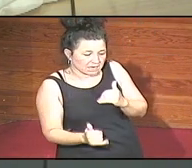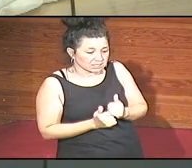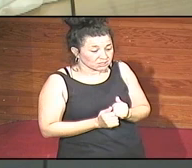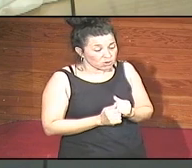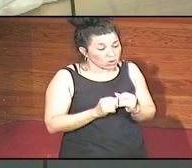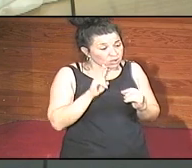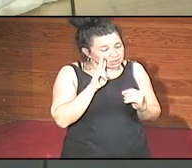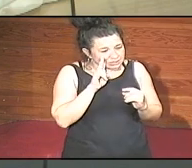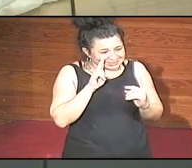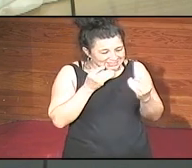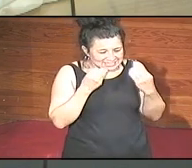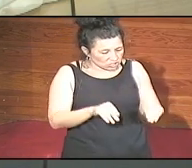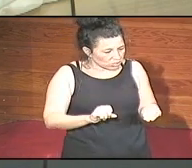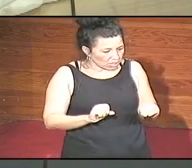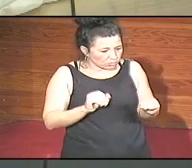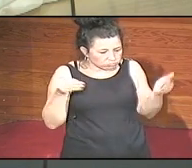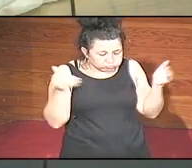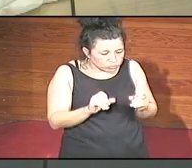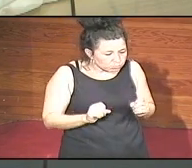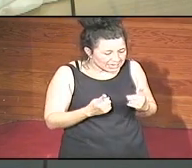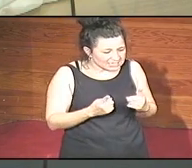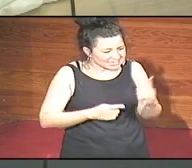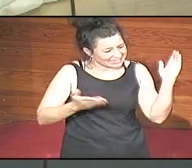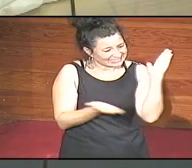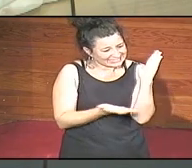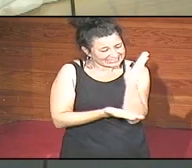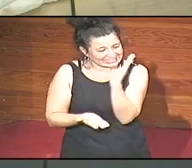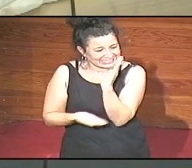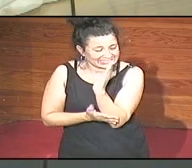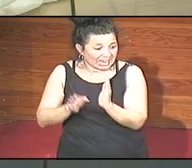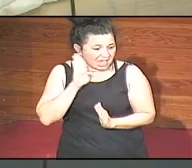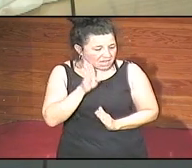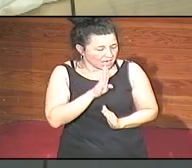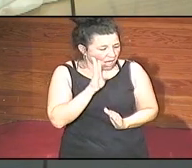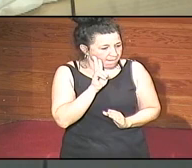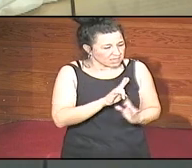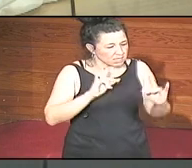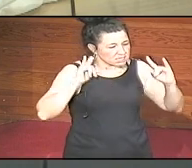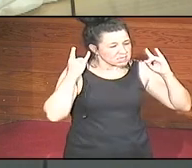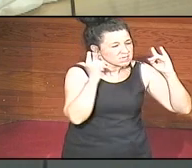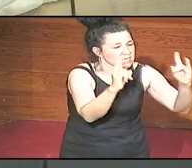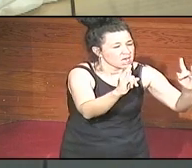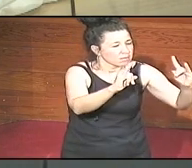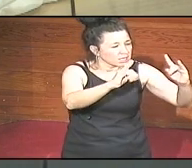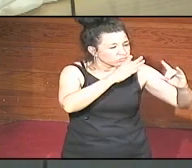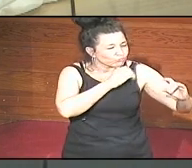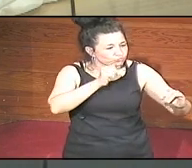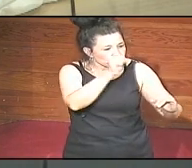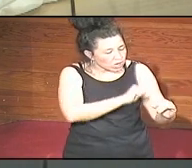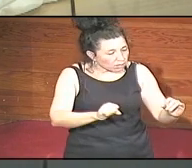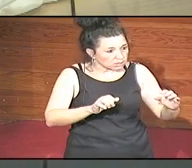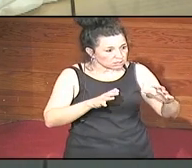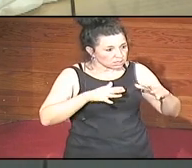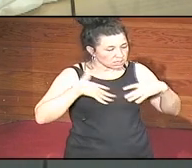te encontrabas en selvas tremendamente frondosas bellísimas de repente unas